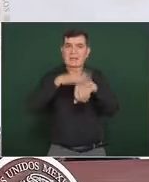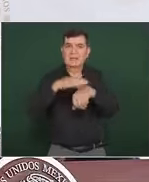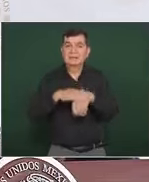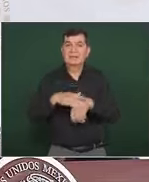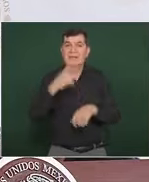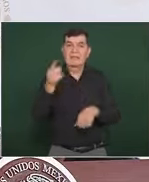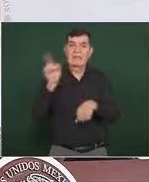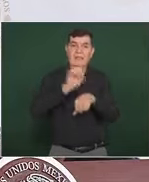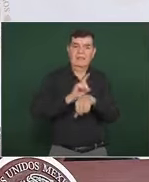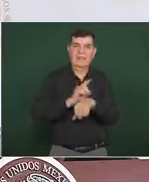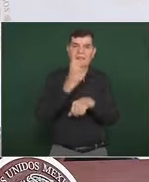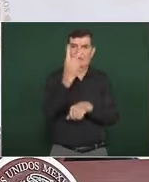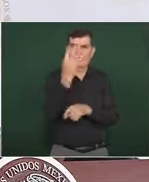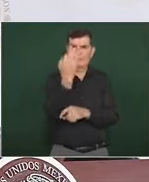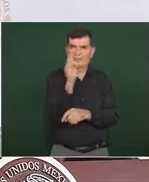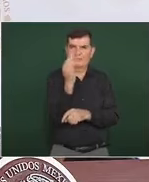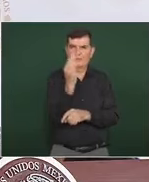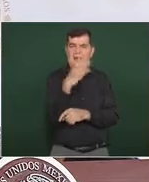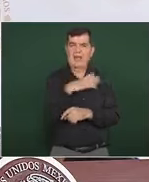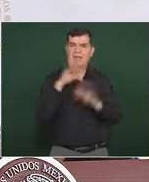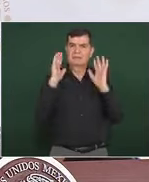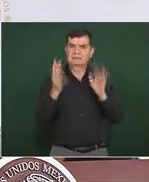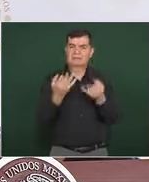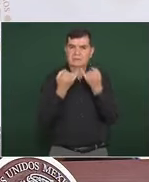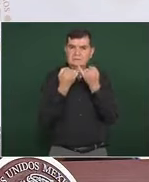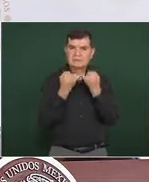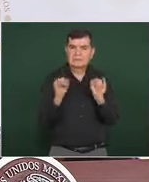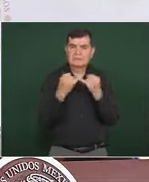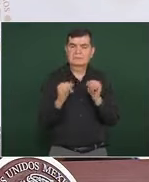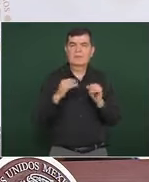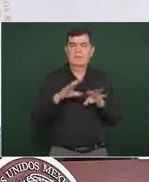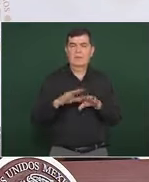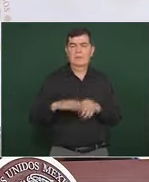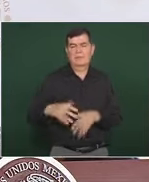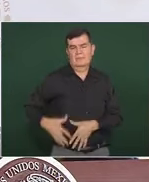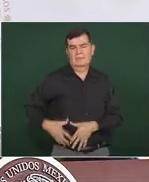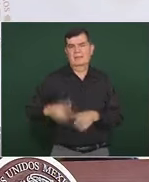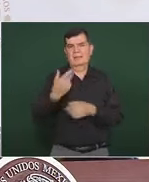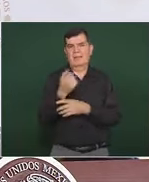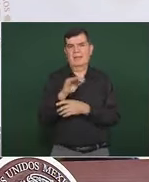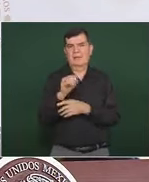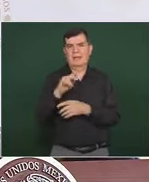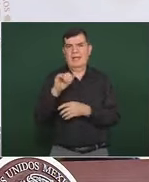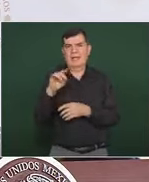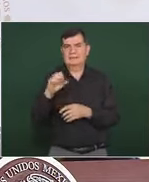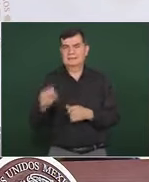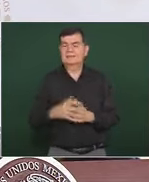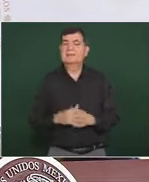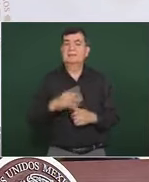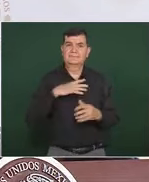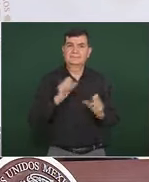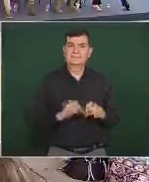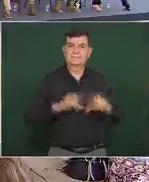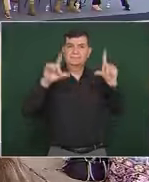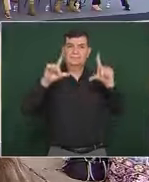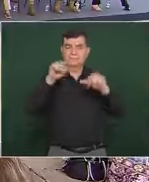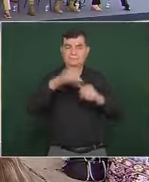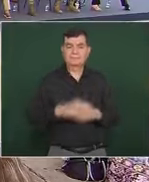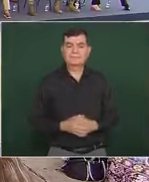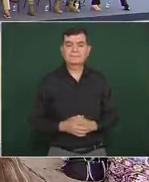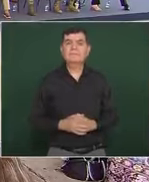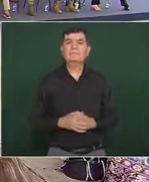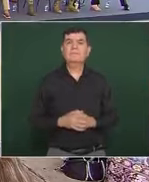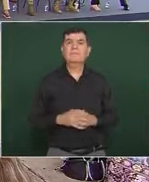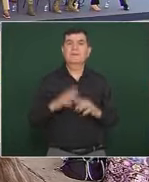el día de la Candelaria se inauguró la sala de hemodinamia. En la siguiente lámina